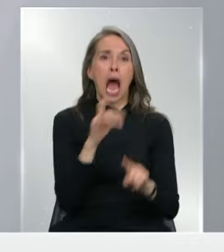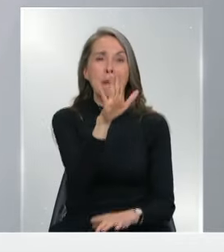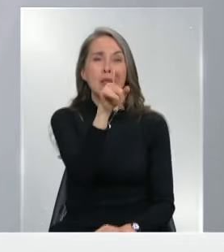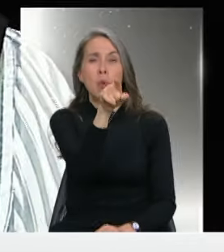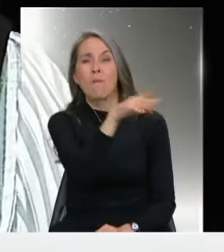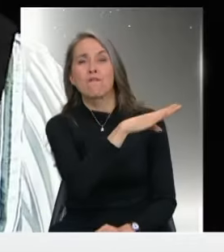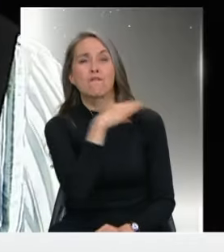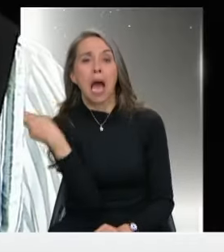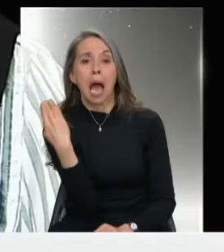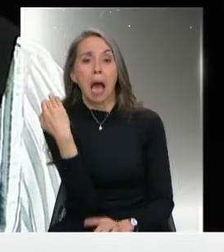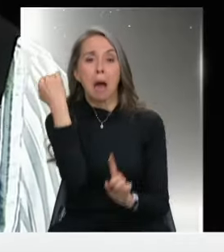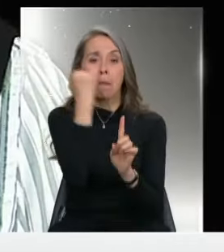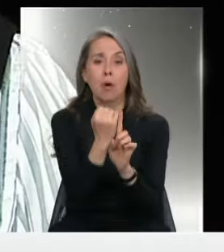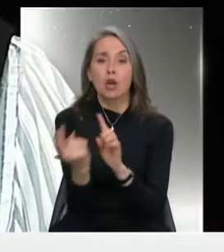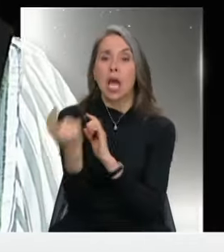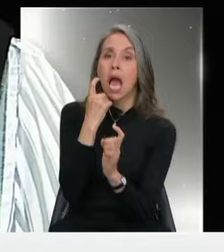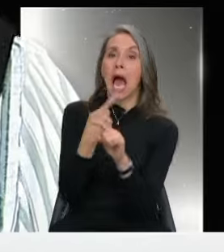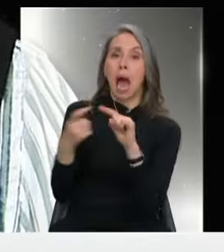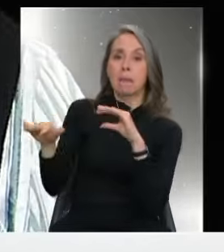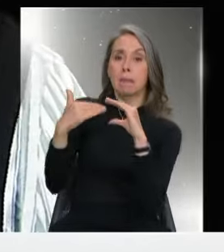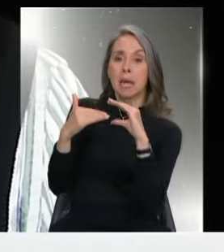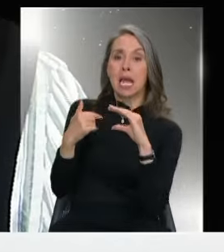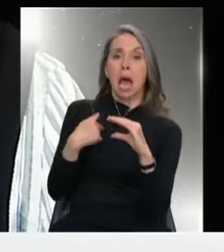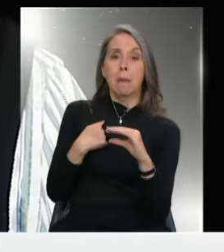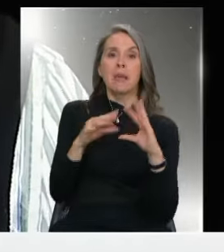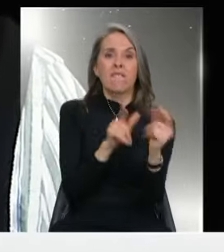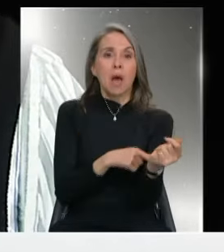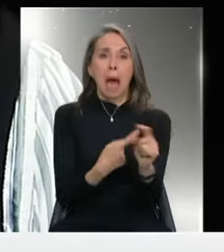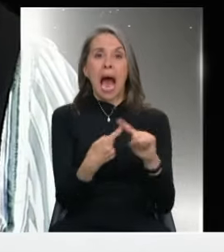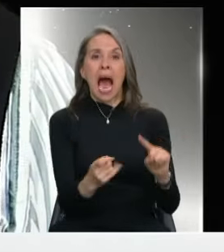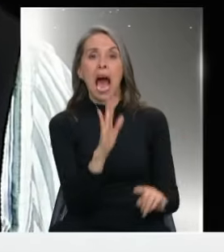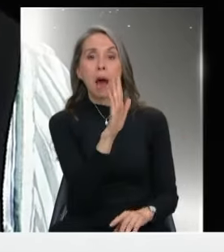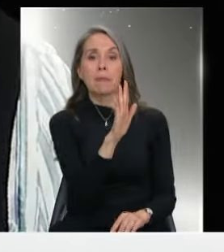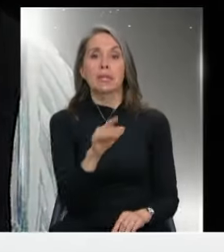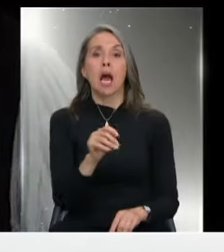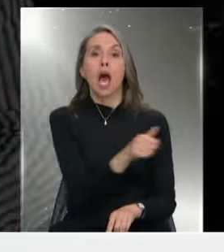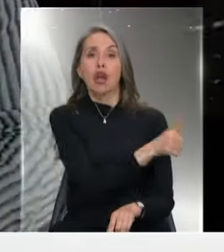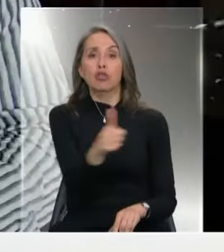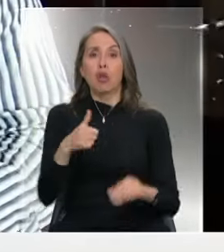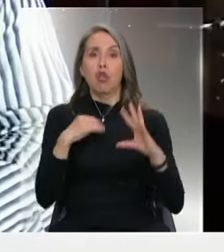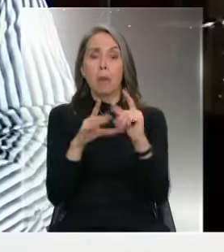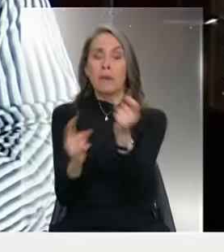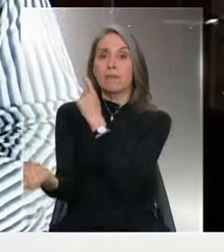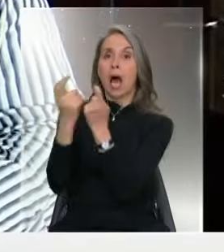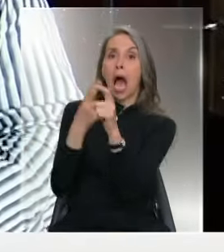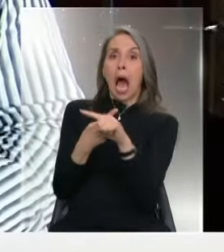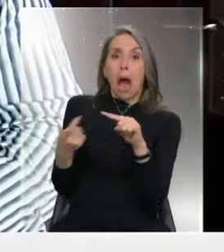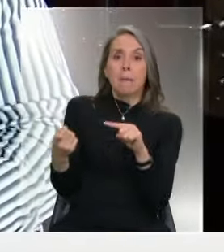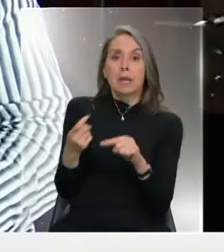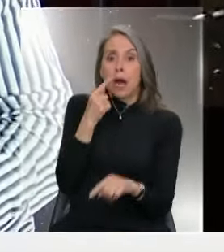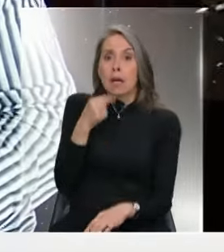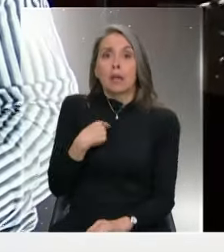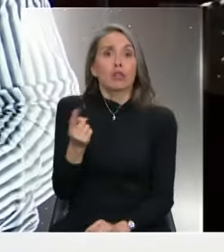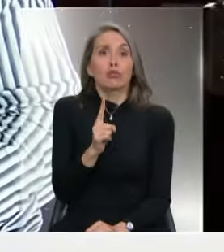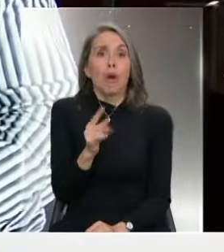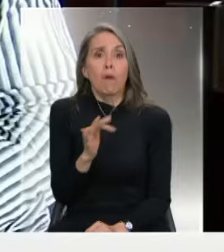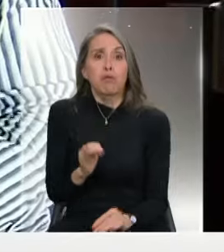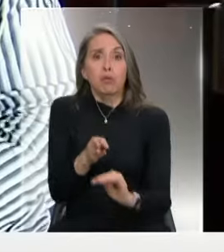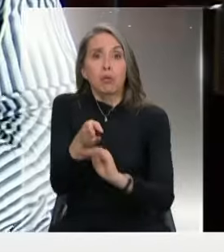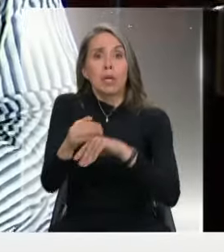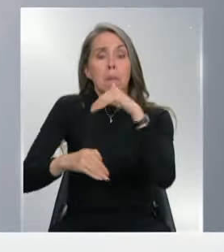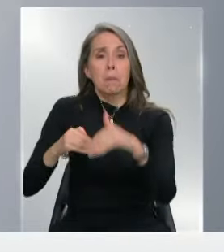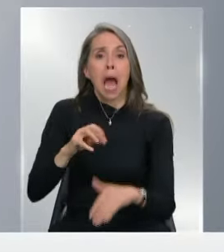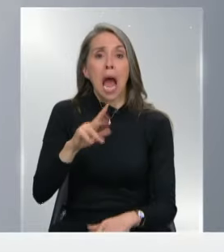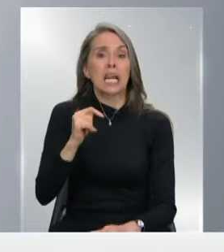muerte, mail con amenazas de muerte tanto a mí como a mi familia, a todo mi grupo familiar. Y es que Cristiana asegura no haber estado en